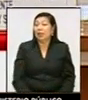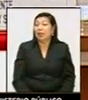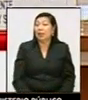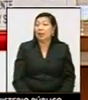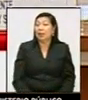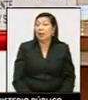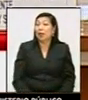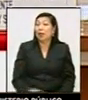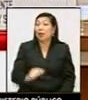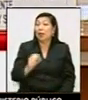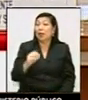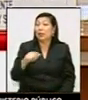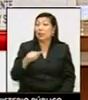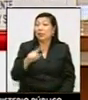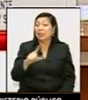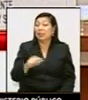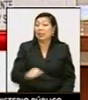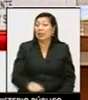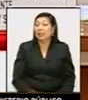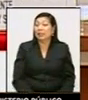Mogrebejo González.